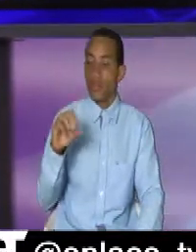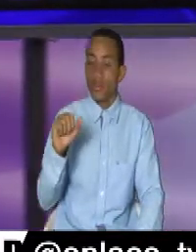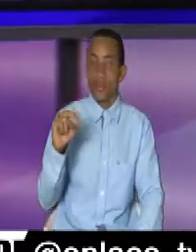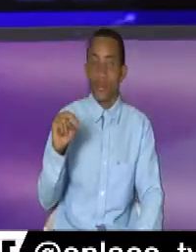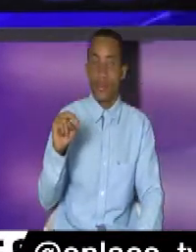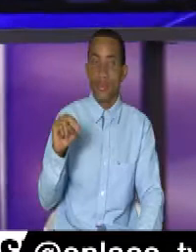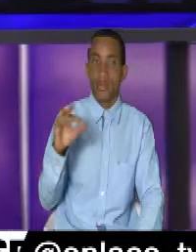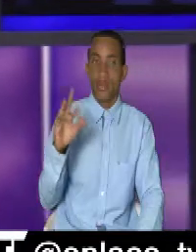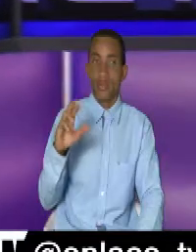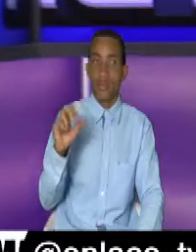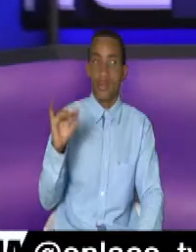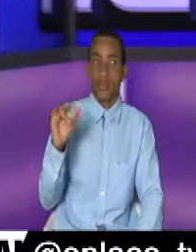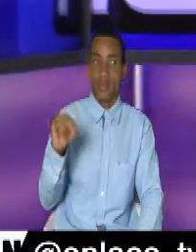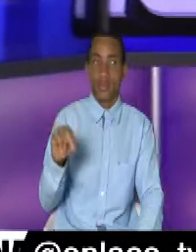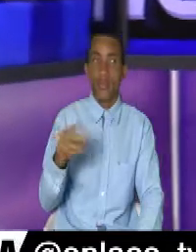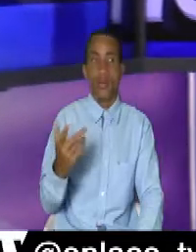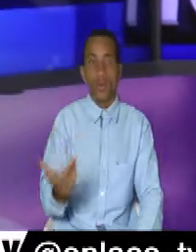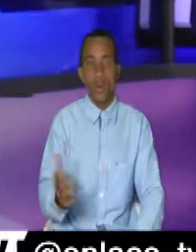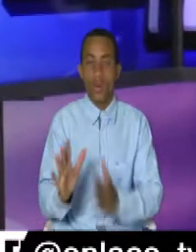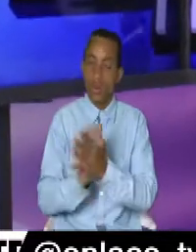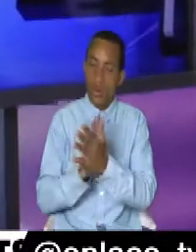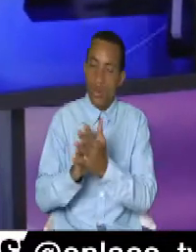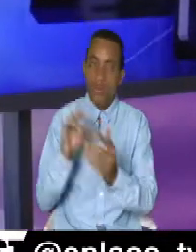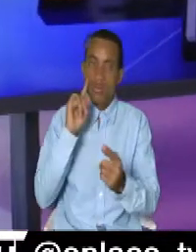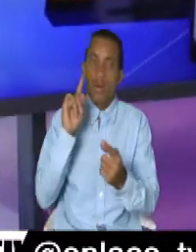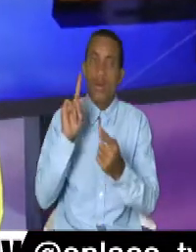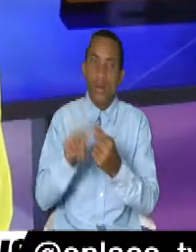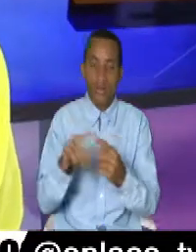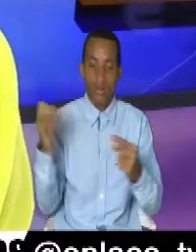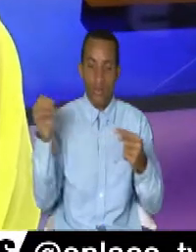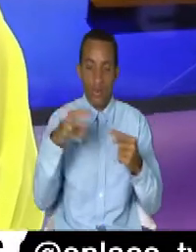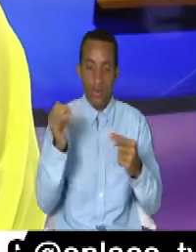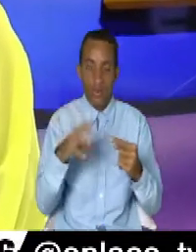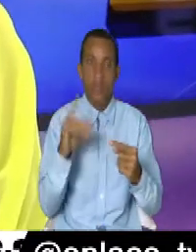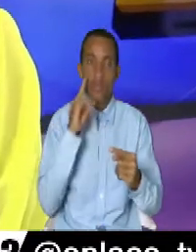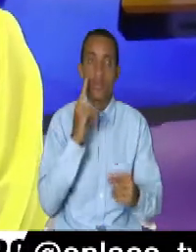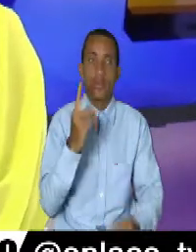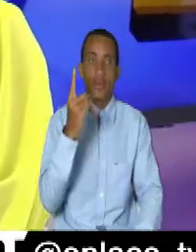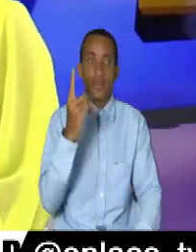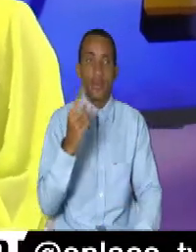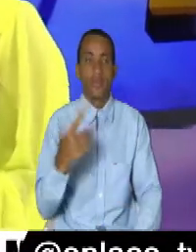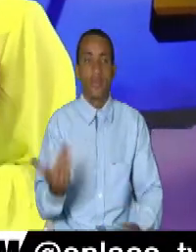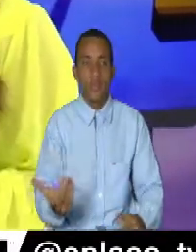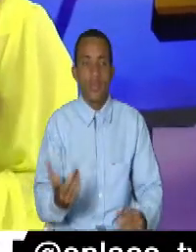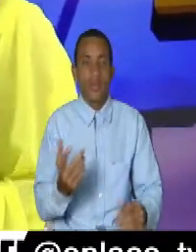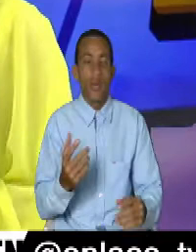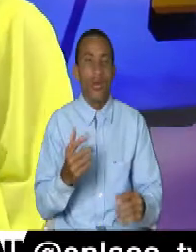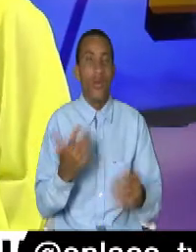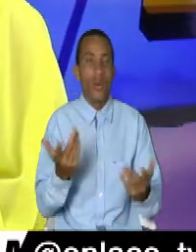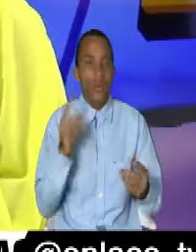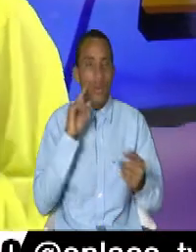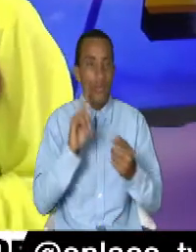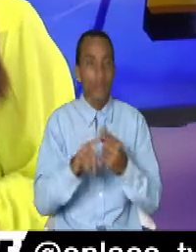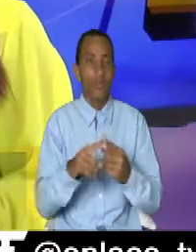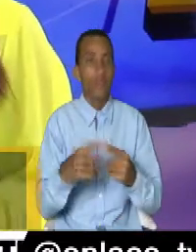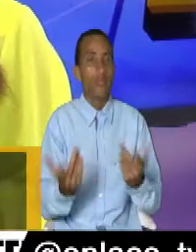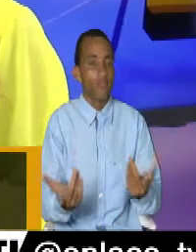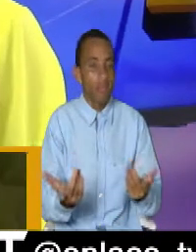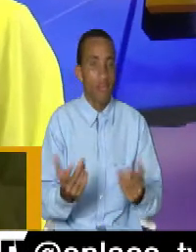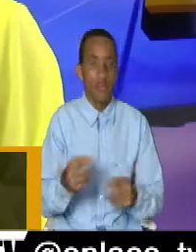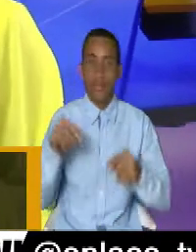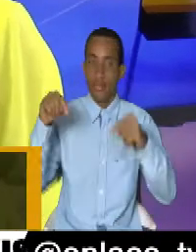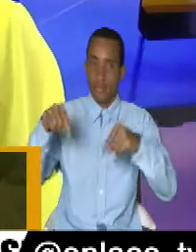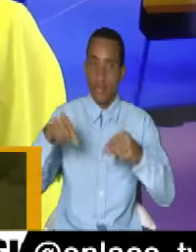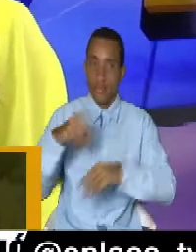cuente detalles precisamente del objetivo de este primer foro de yacimientos no convencionales que busca con generar este tipo de espacios alrededor de la industria